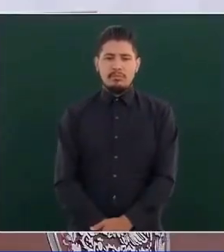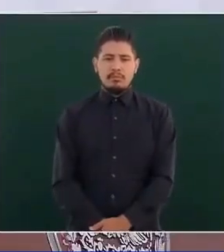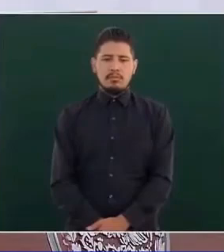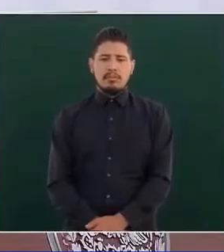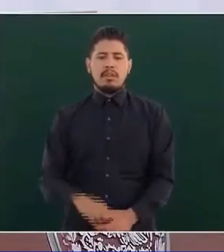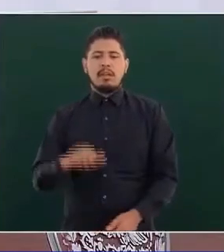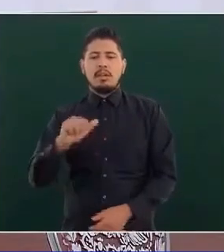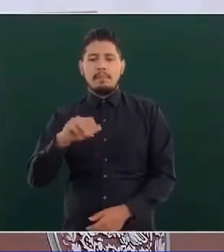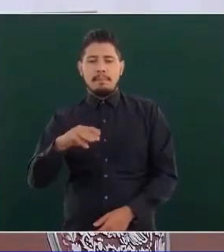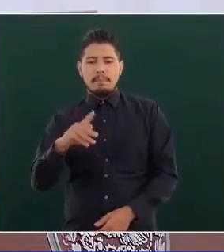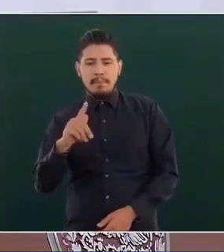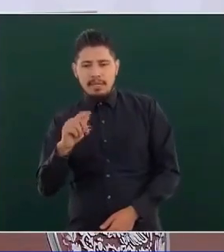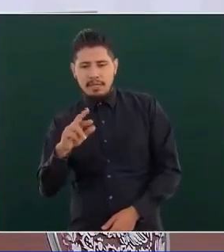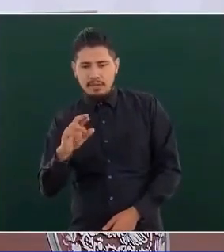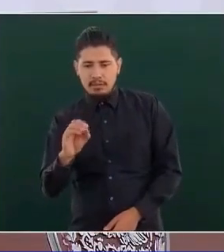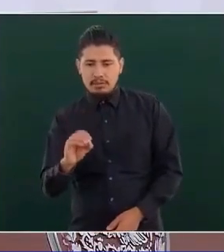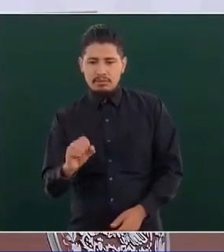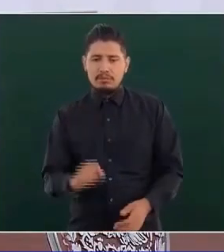amparos